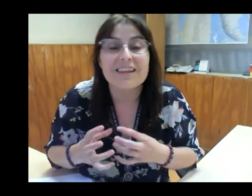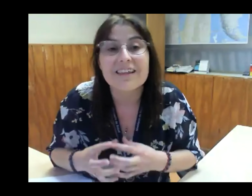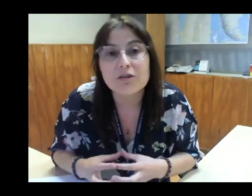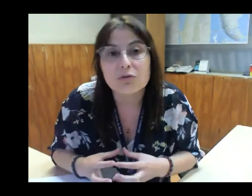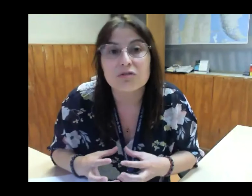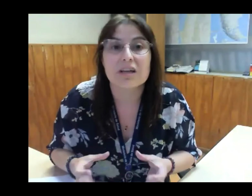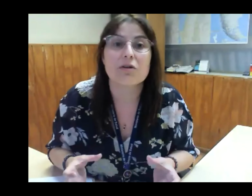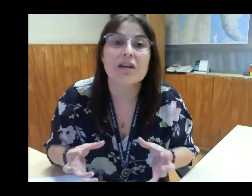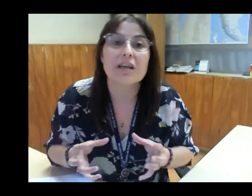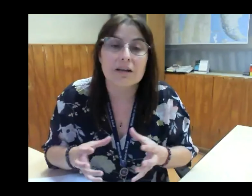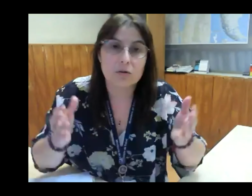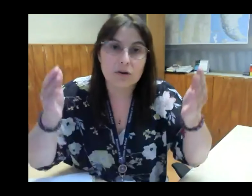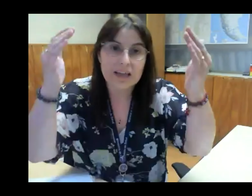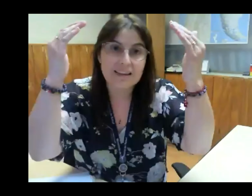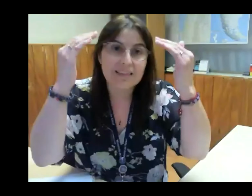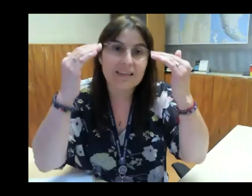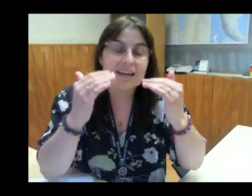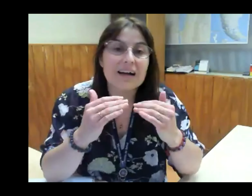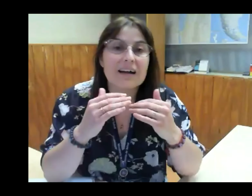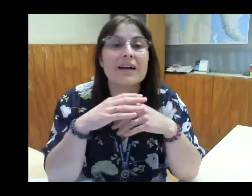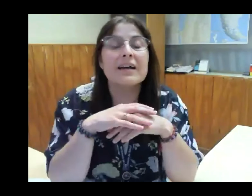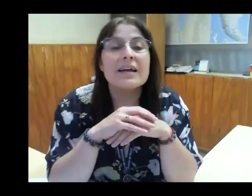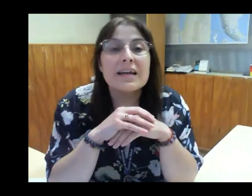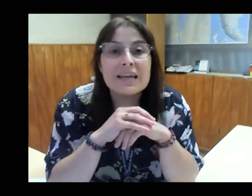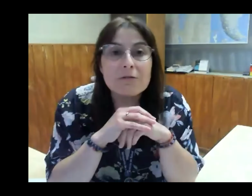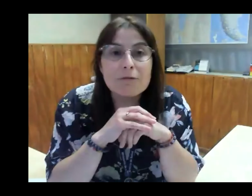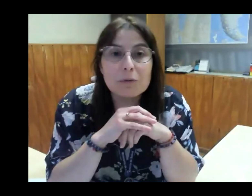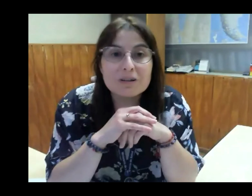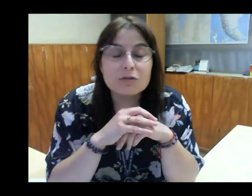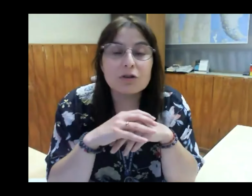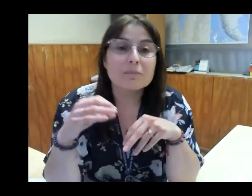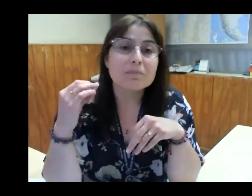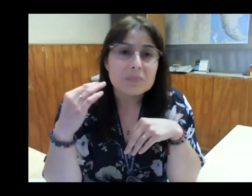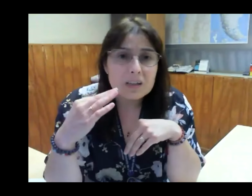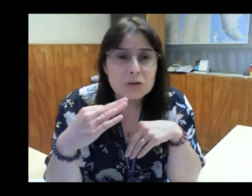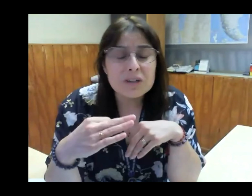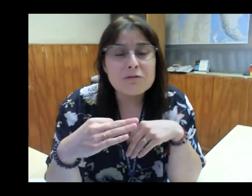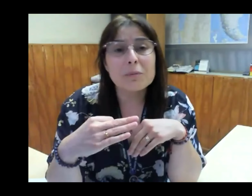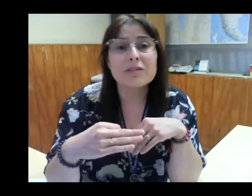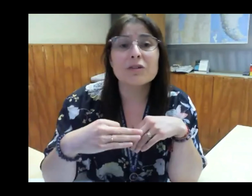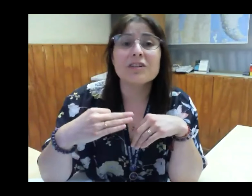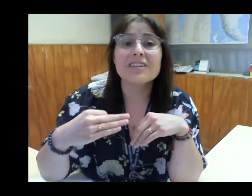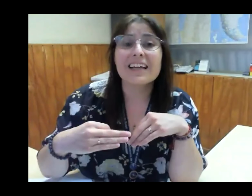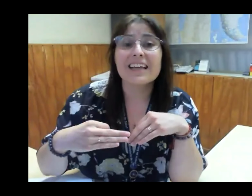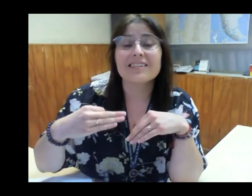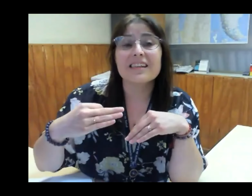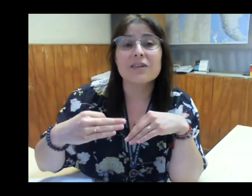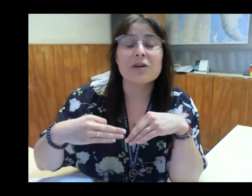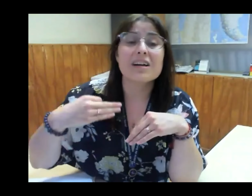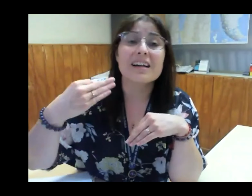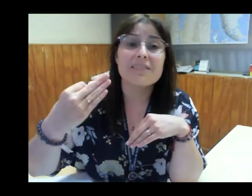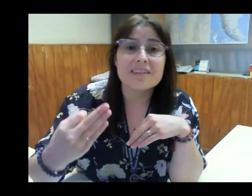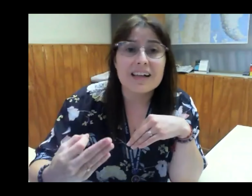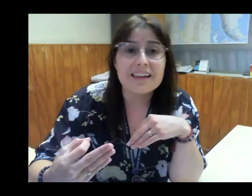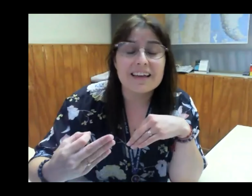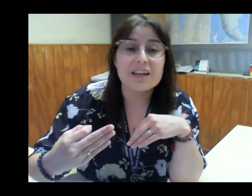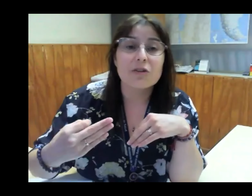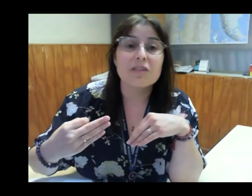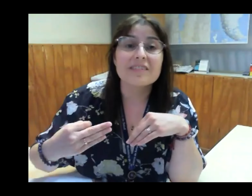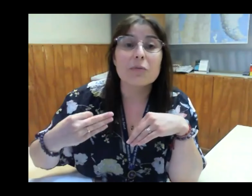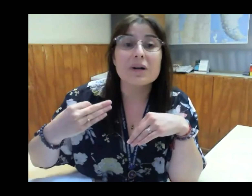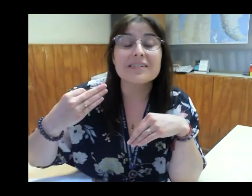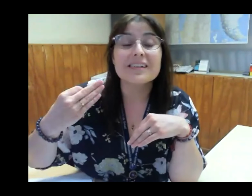base de datos que nos entrega información y una información ya que ha sido